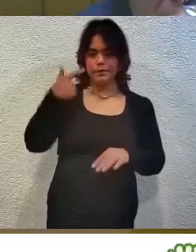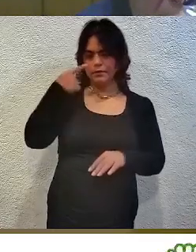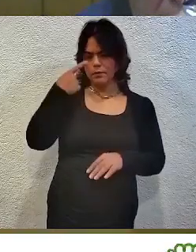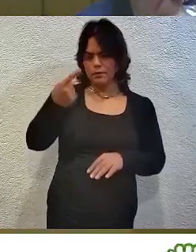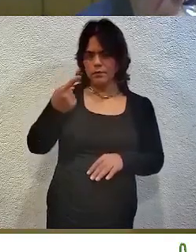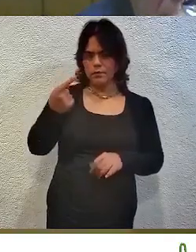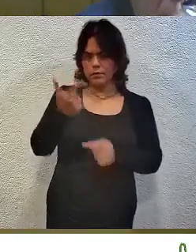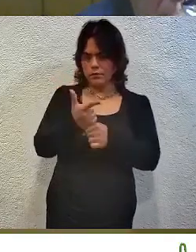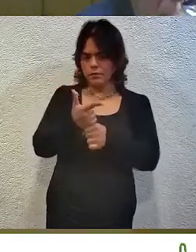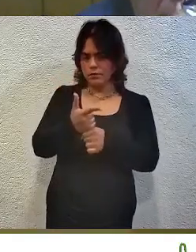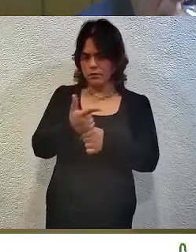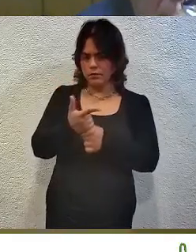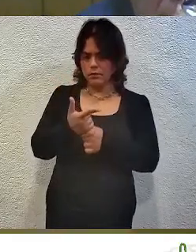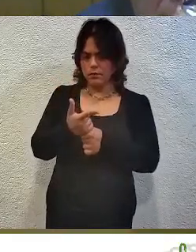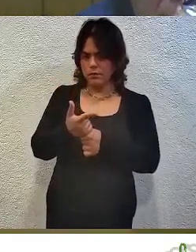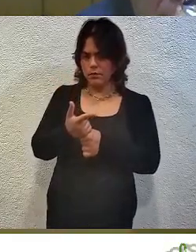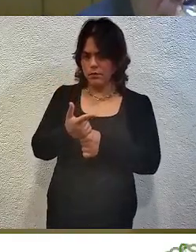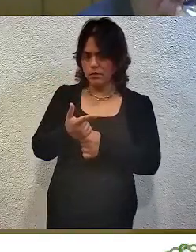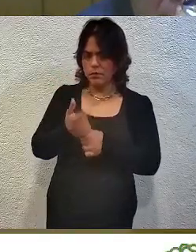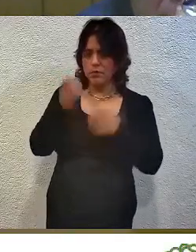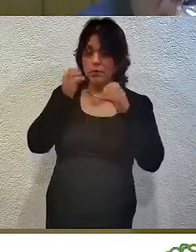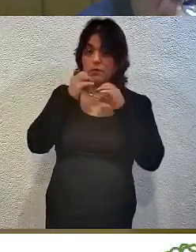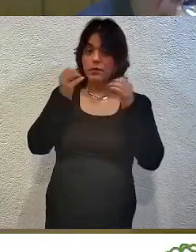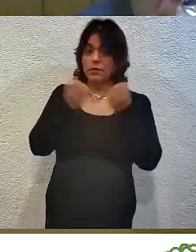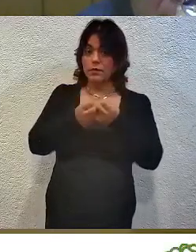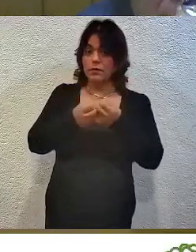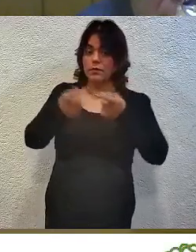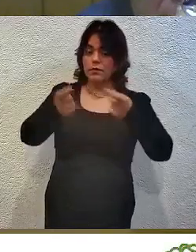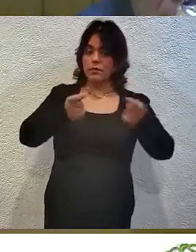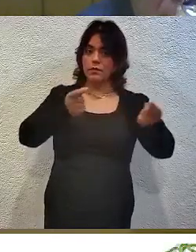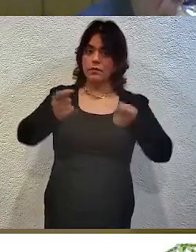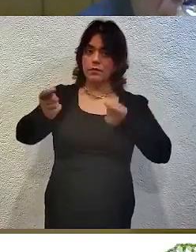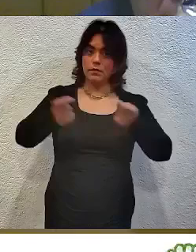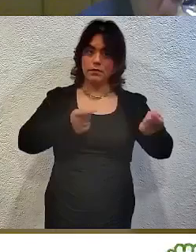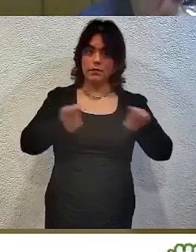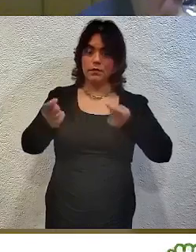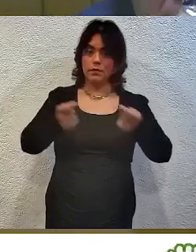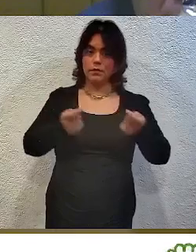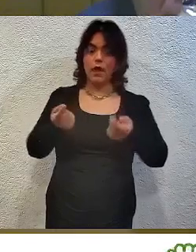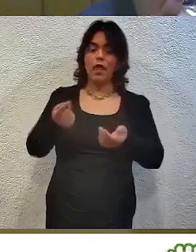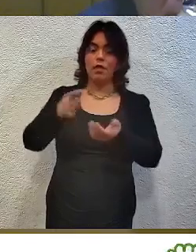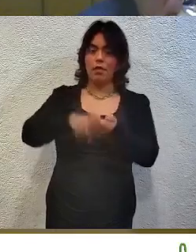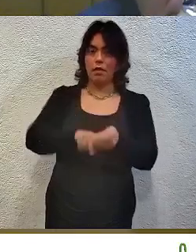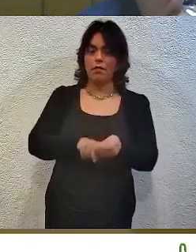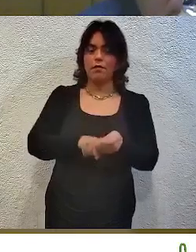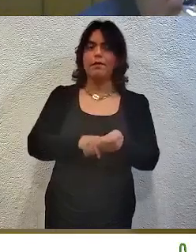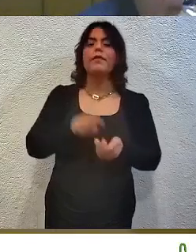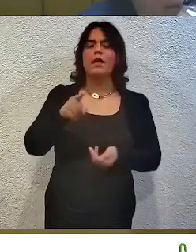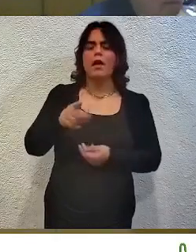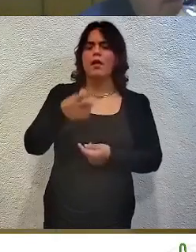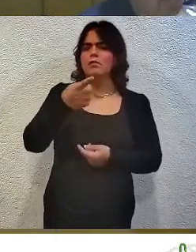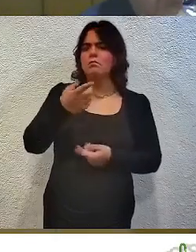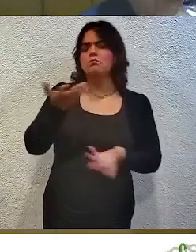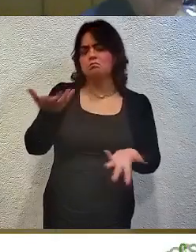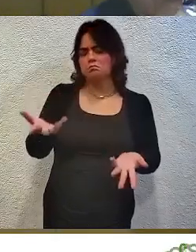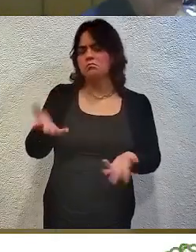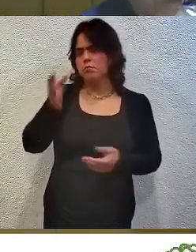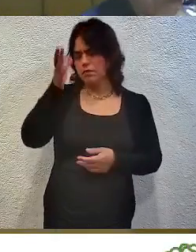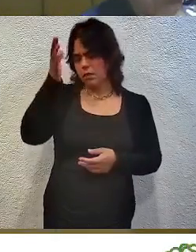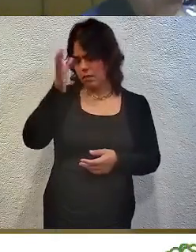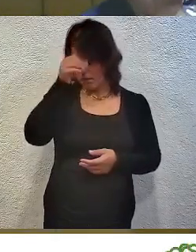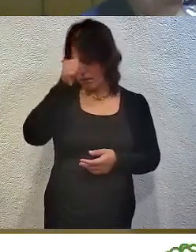lugar, al órgano interno de control, quien determinó iniciar un procedimiento de